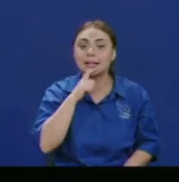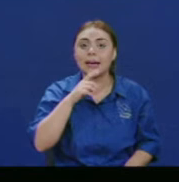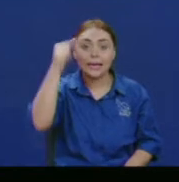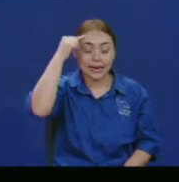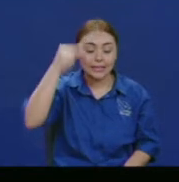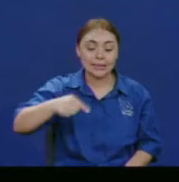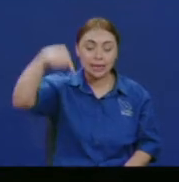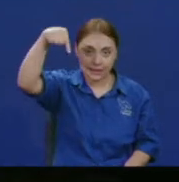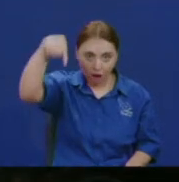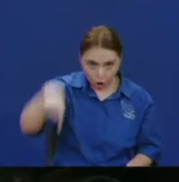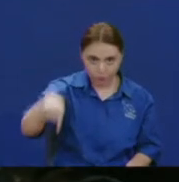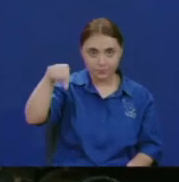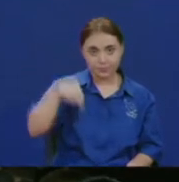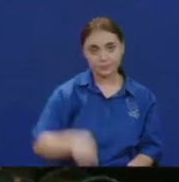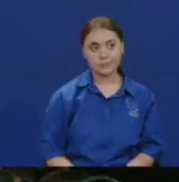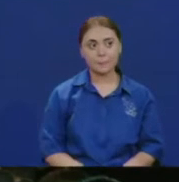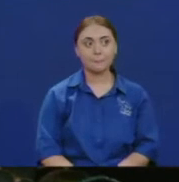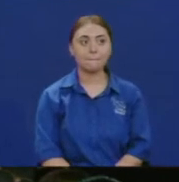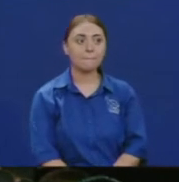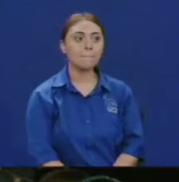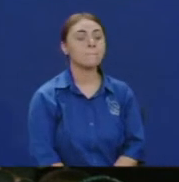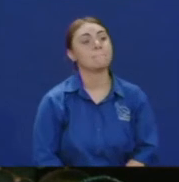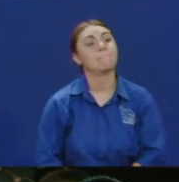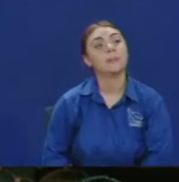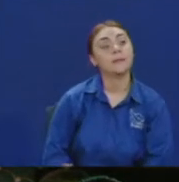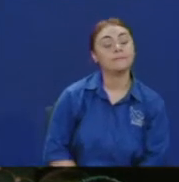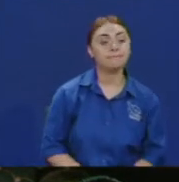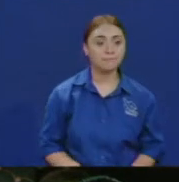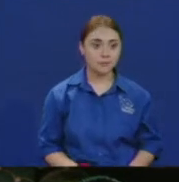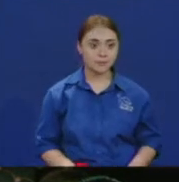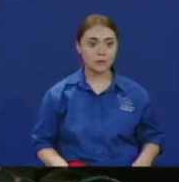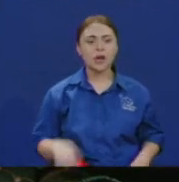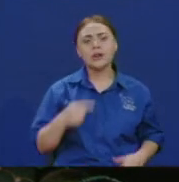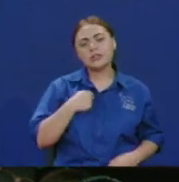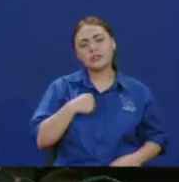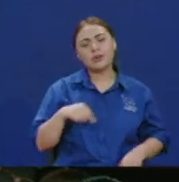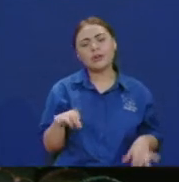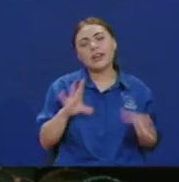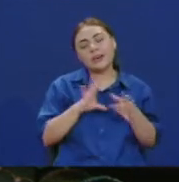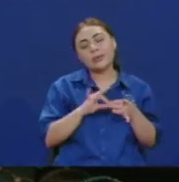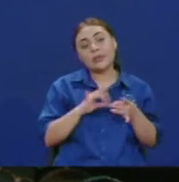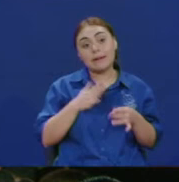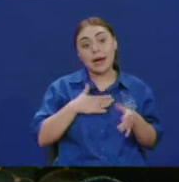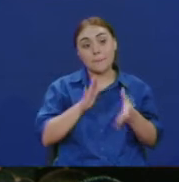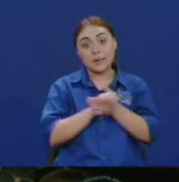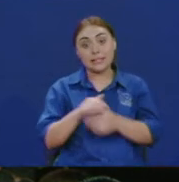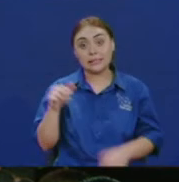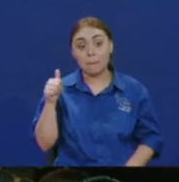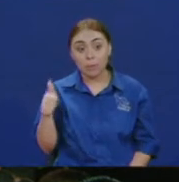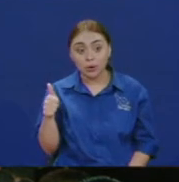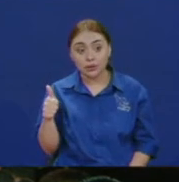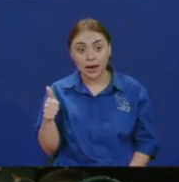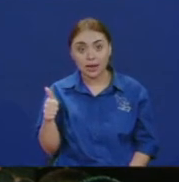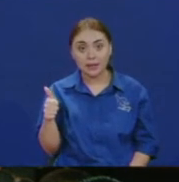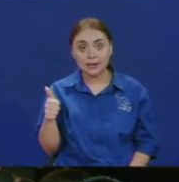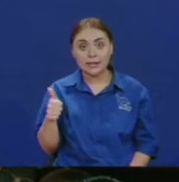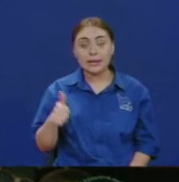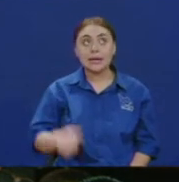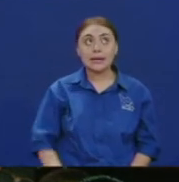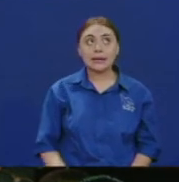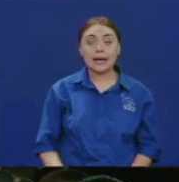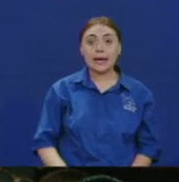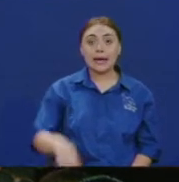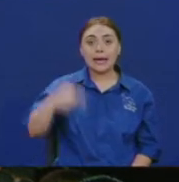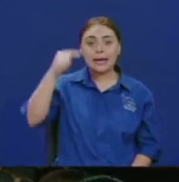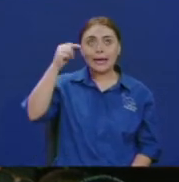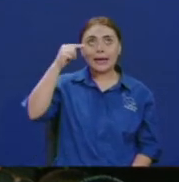la corriente tranquila, normal, pero cuando viene diciembre, le digo, jala, es unos vientos tremendos, huracanados,